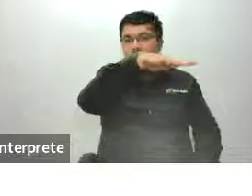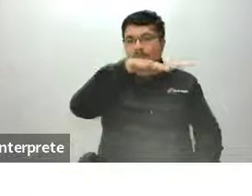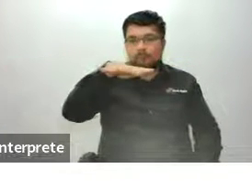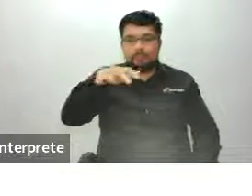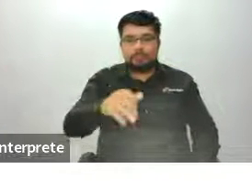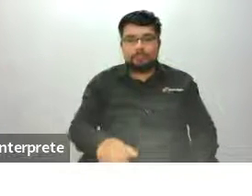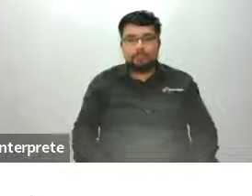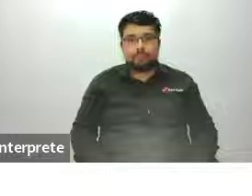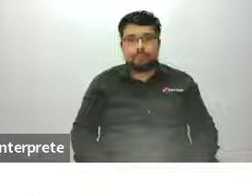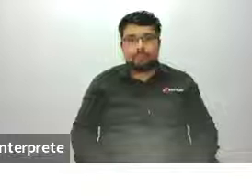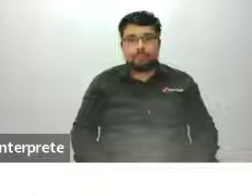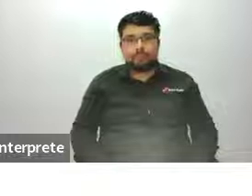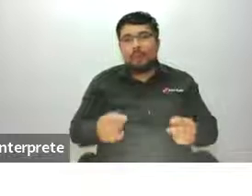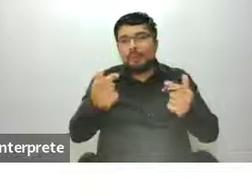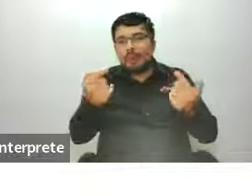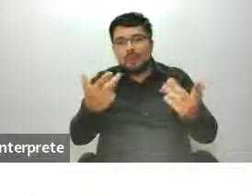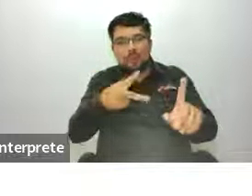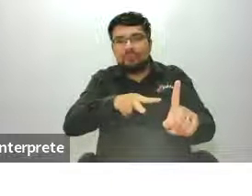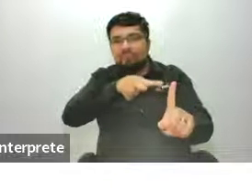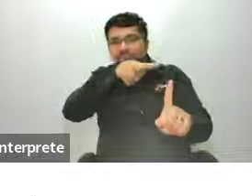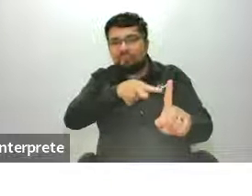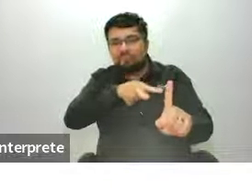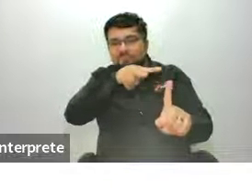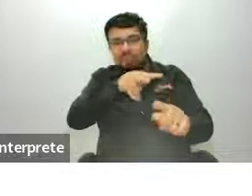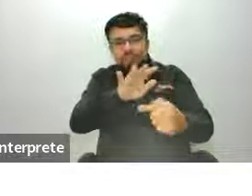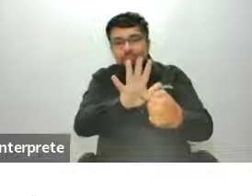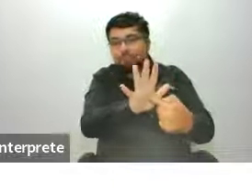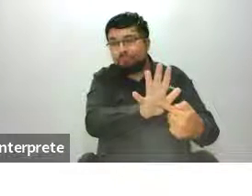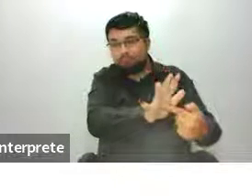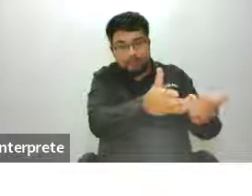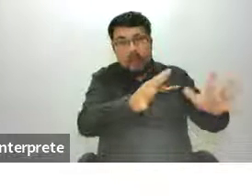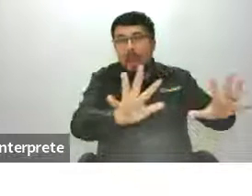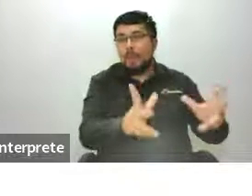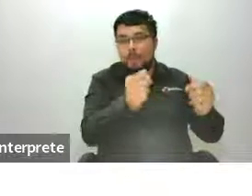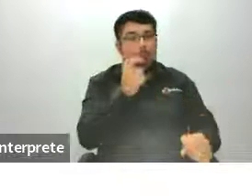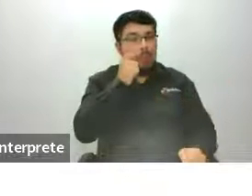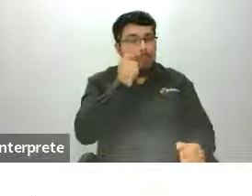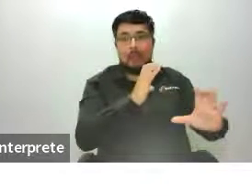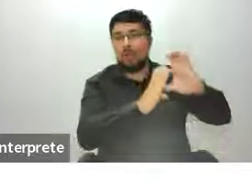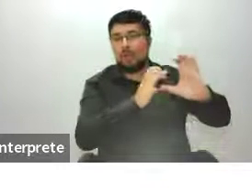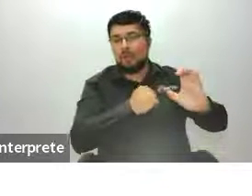¿no? Estaría sesgando una capacidad humana de comunicación.